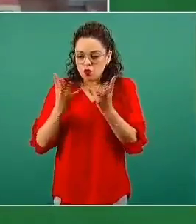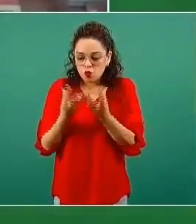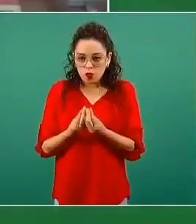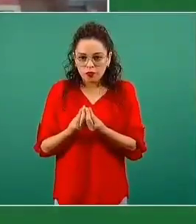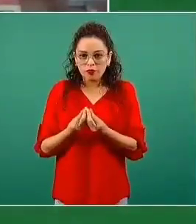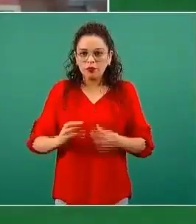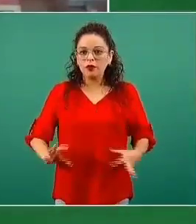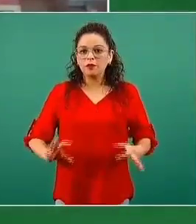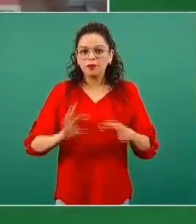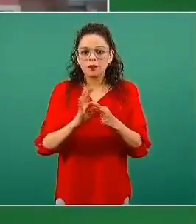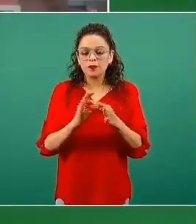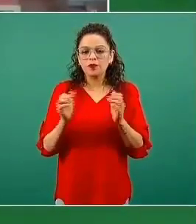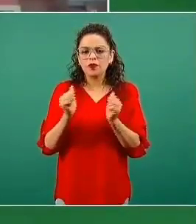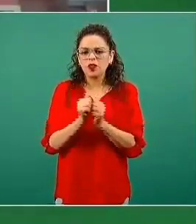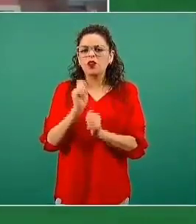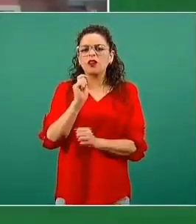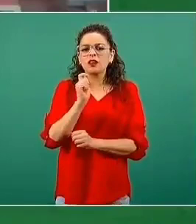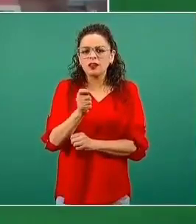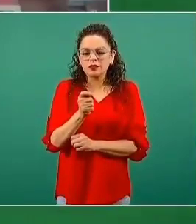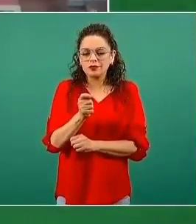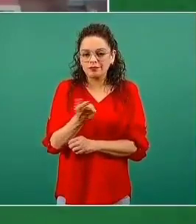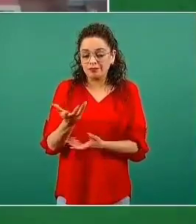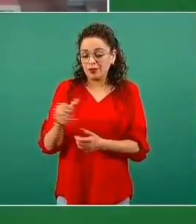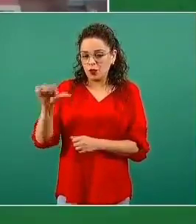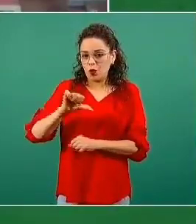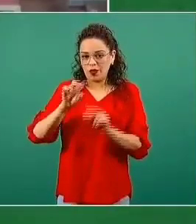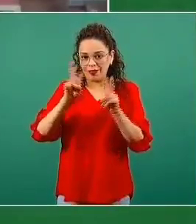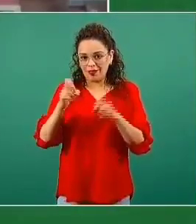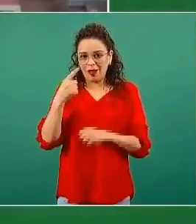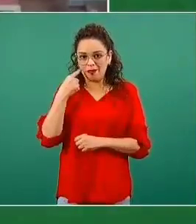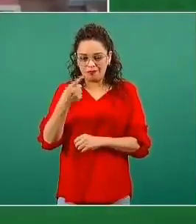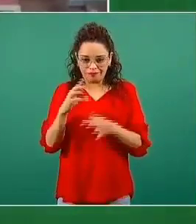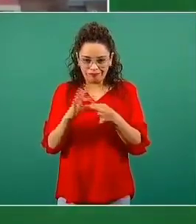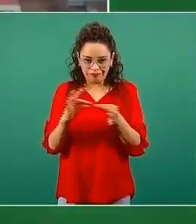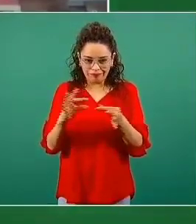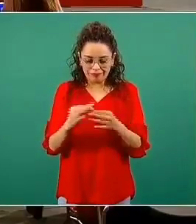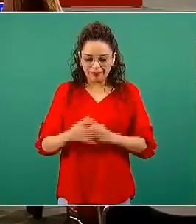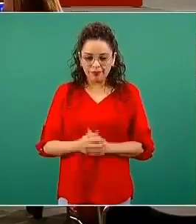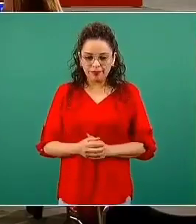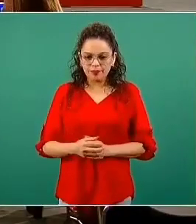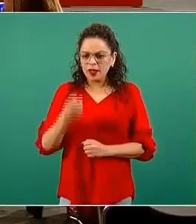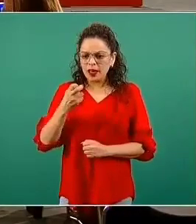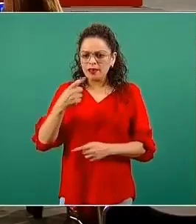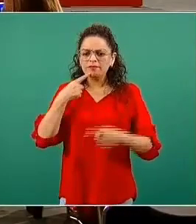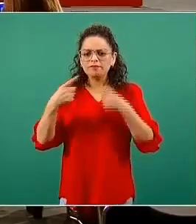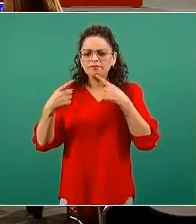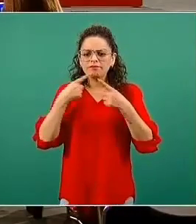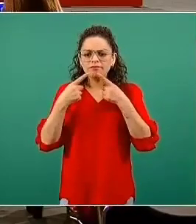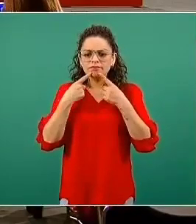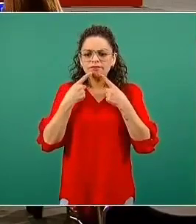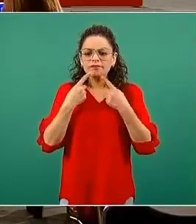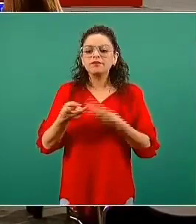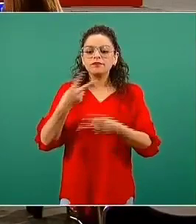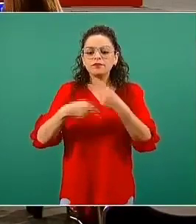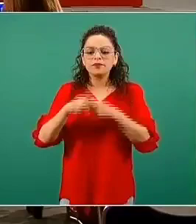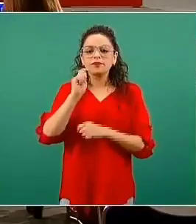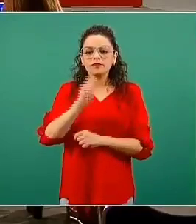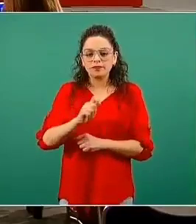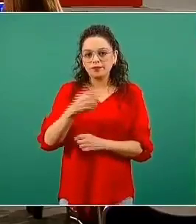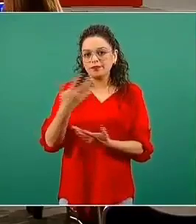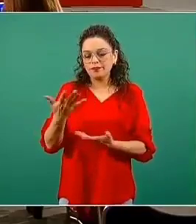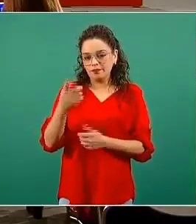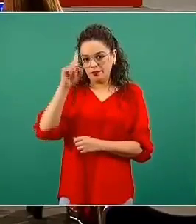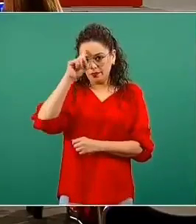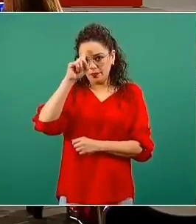está asociado con la situación que vimos el día de hoy. De esta discusión se derivan las recomendaciones que ya se han